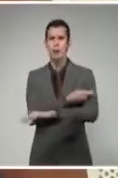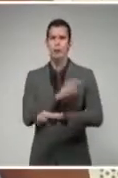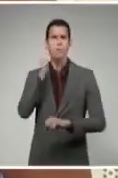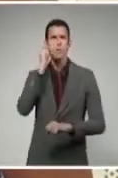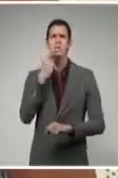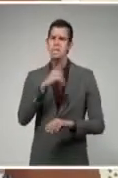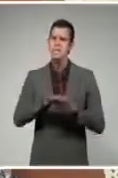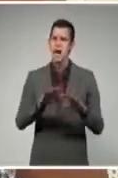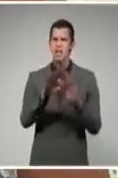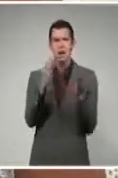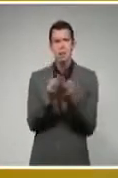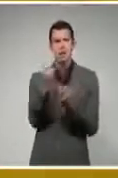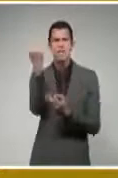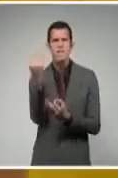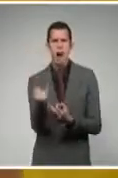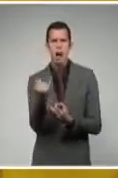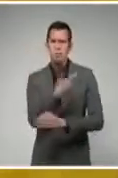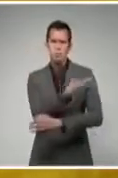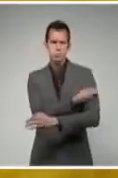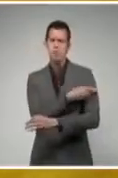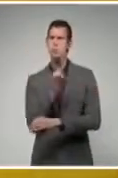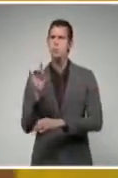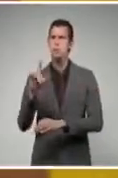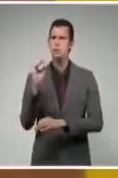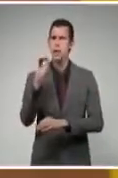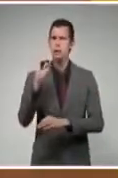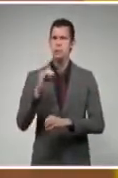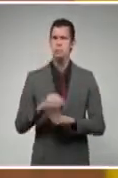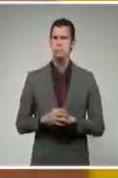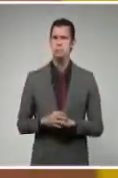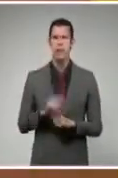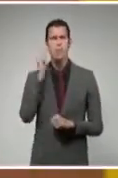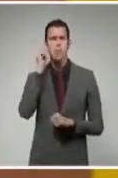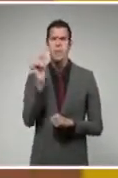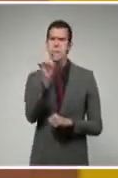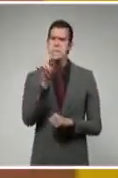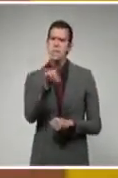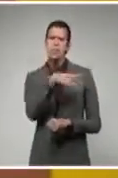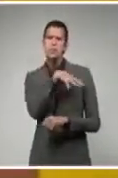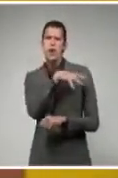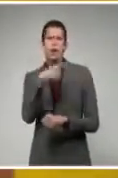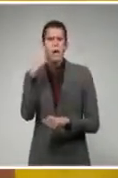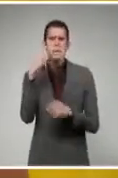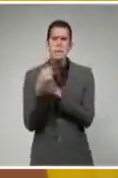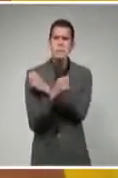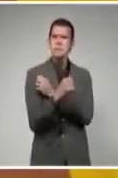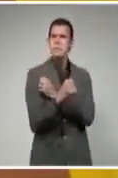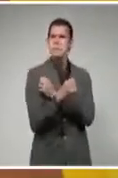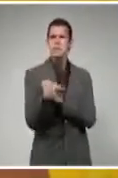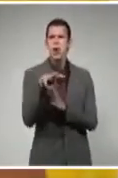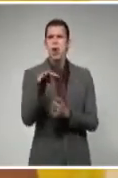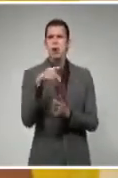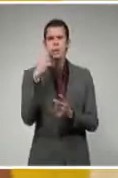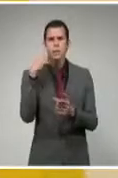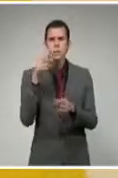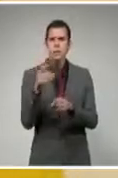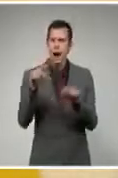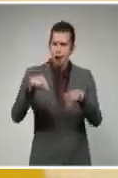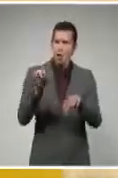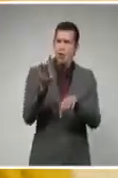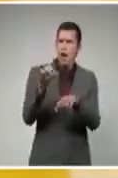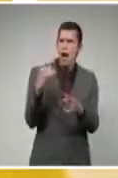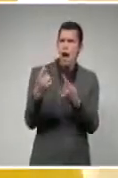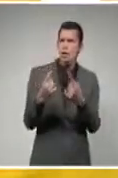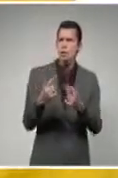una niña nada más, pero bueno, tiene 4 años. ¿Dónde fue que lo pincharon? Ahí. ¿Dónde? Ahí. No le duele ahora, ¿verdad? No, no me